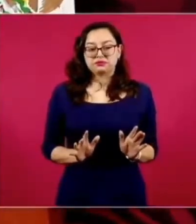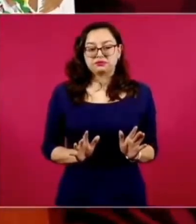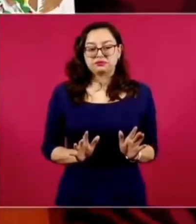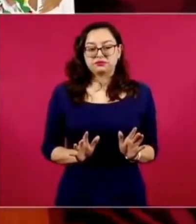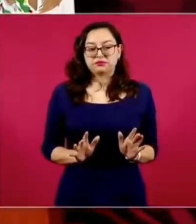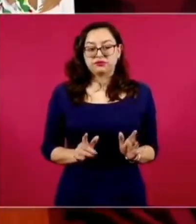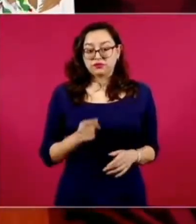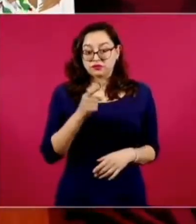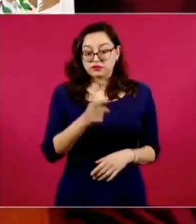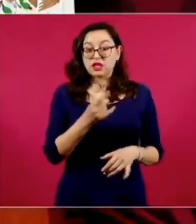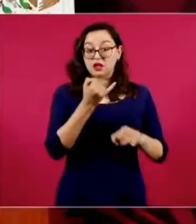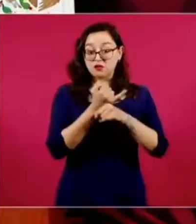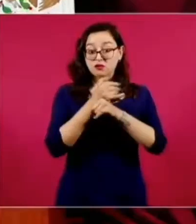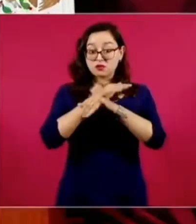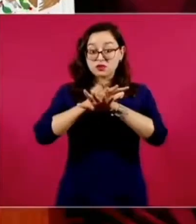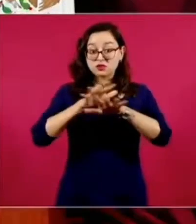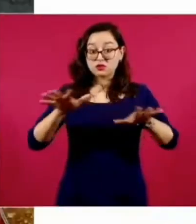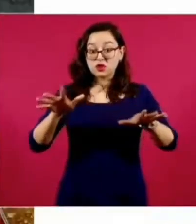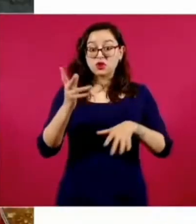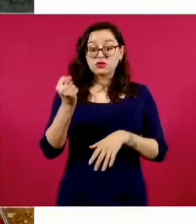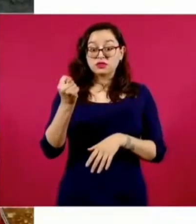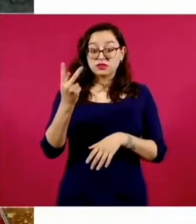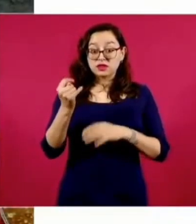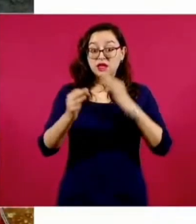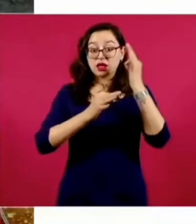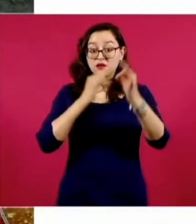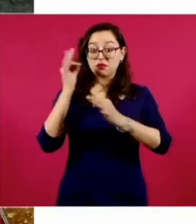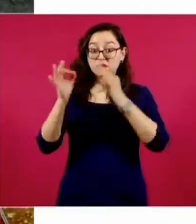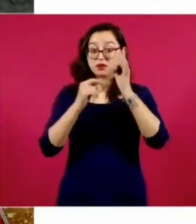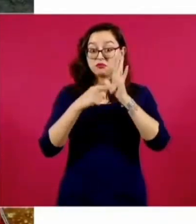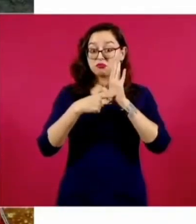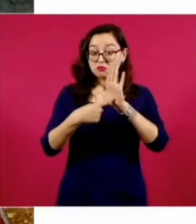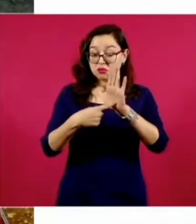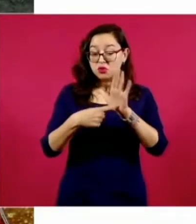han visto esta información? Sí. Me refiero a los